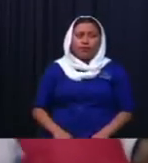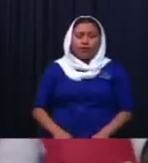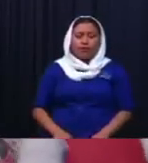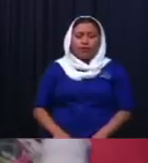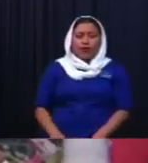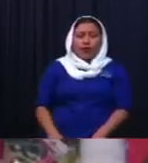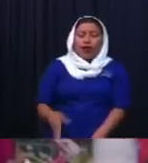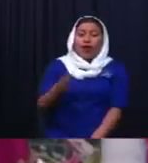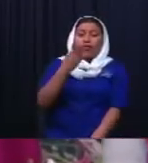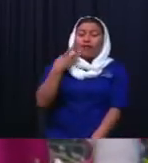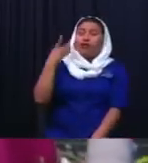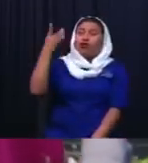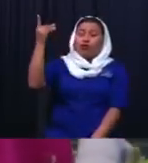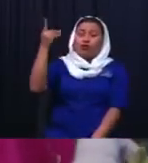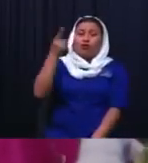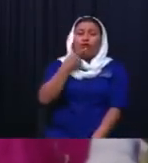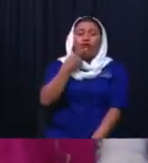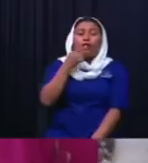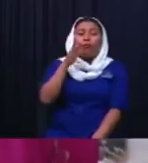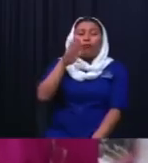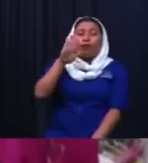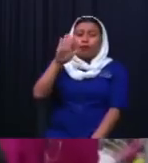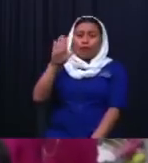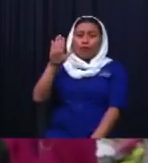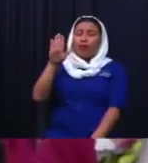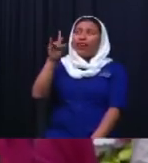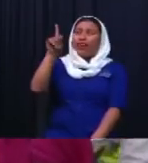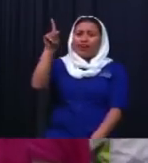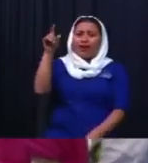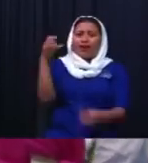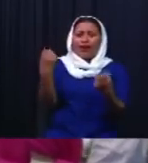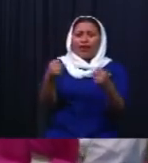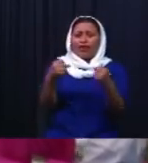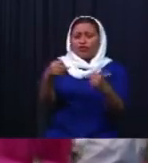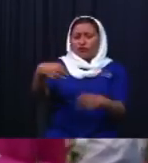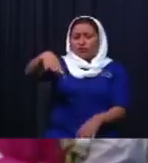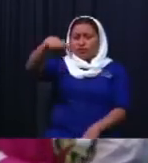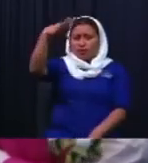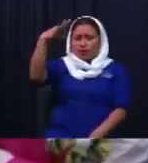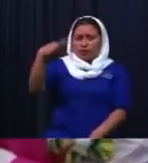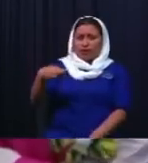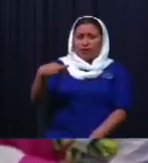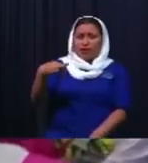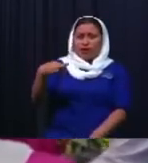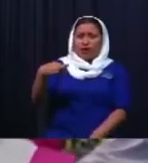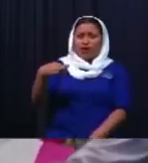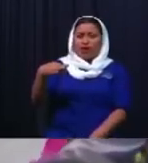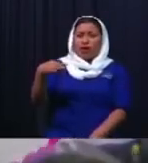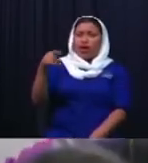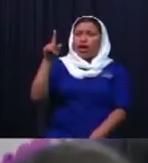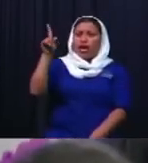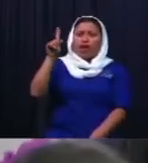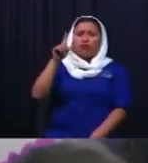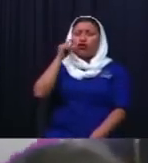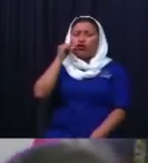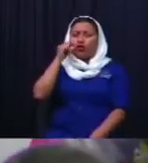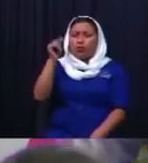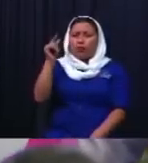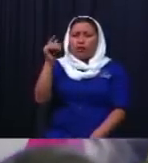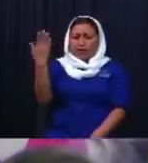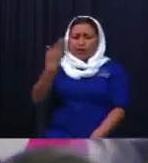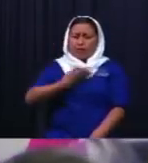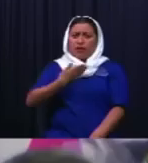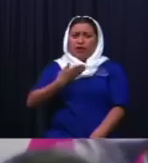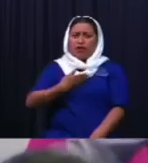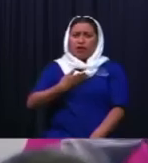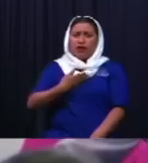Él lo prometió. Y Él lo va a cumplir. Él no es hombre para que mienta, ni hijo de